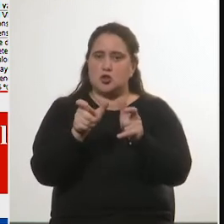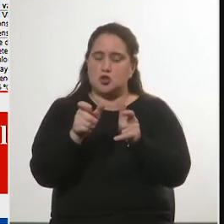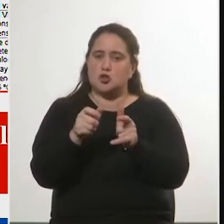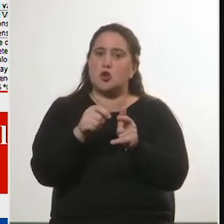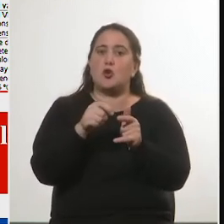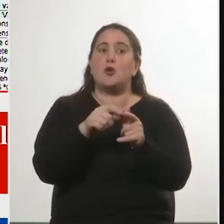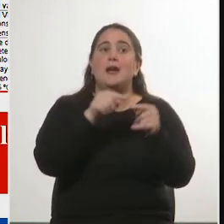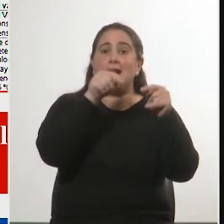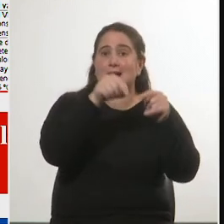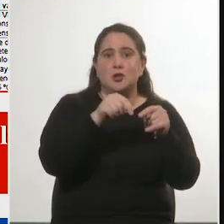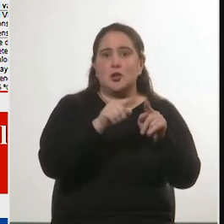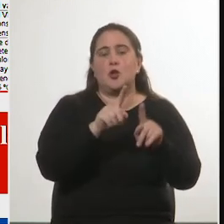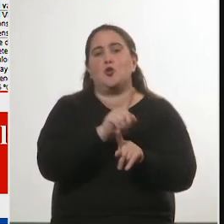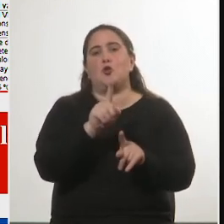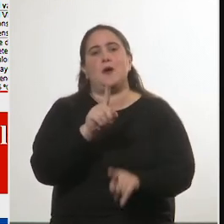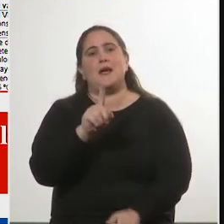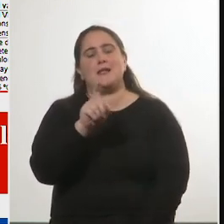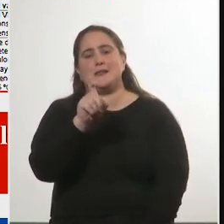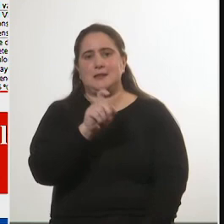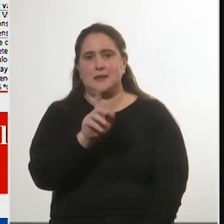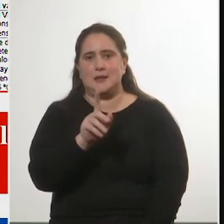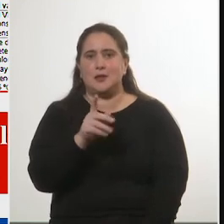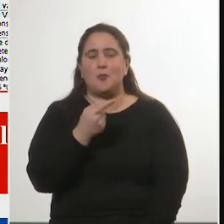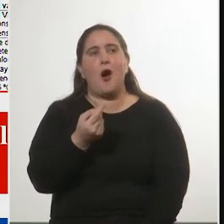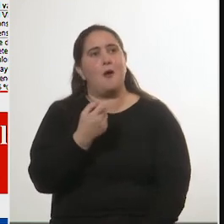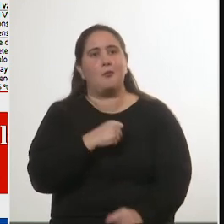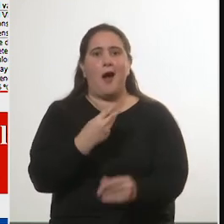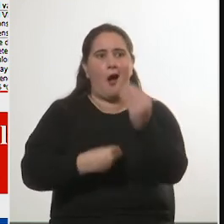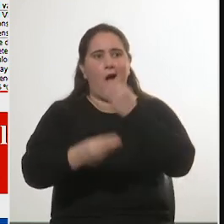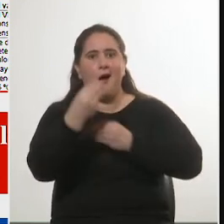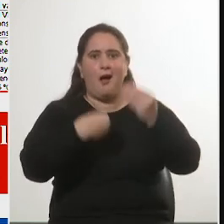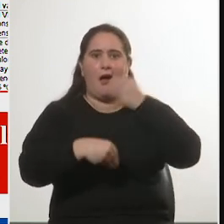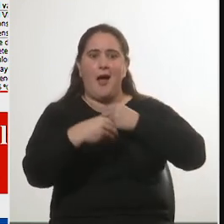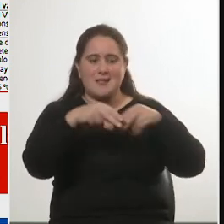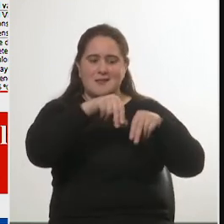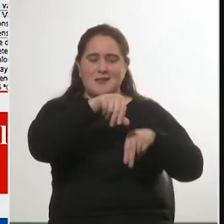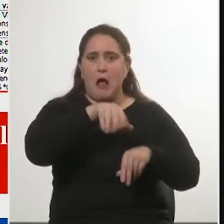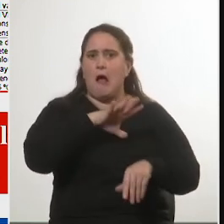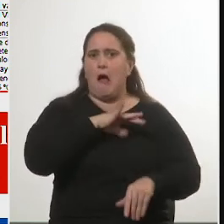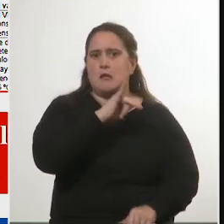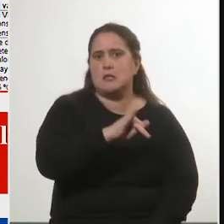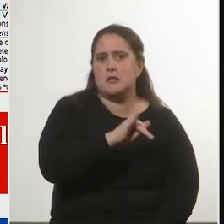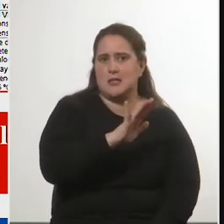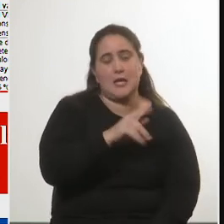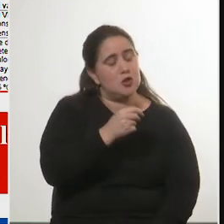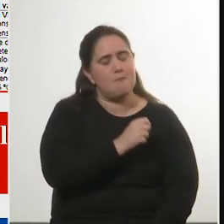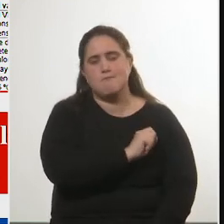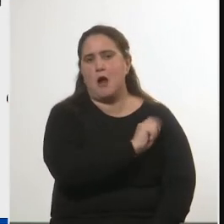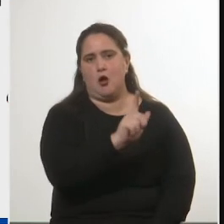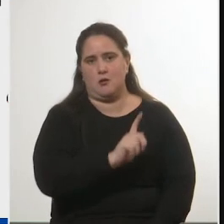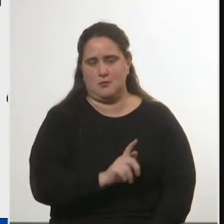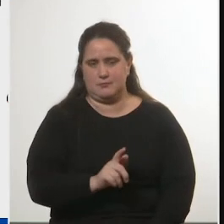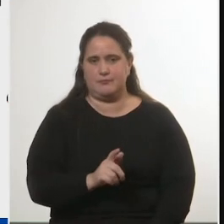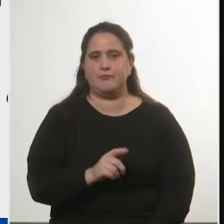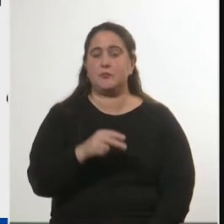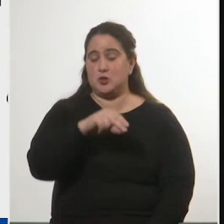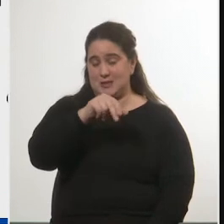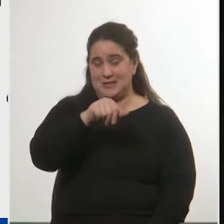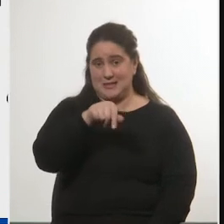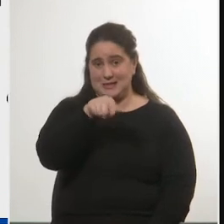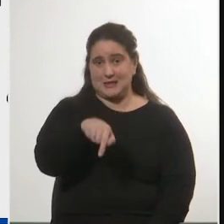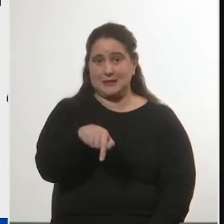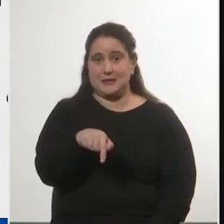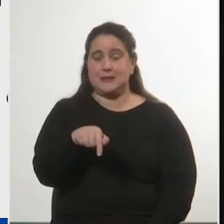a cloruro es la acción de la adicción de sal a los alimentos. La concentración de sales